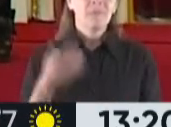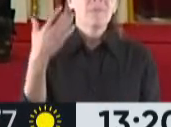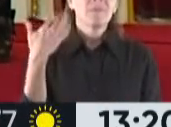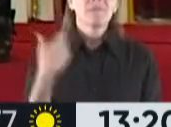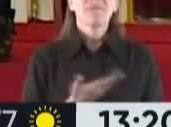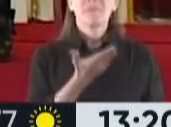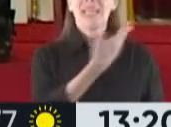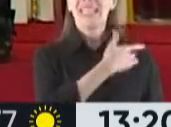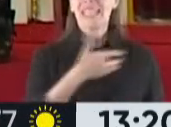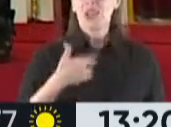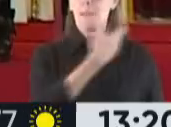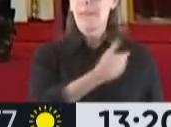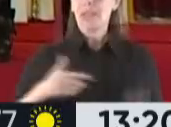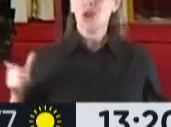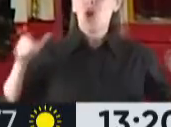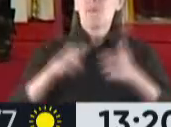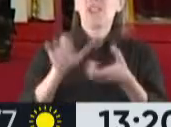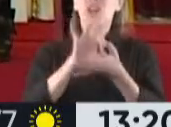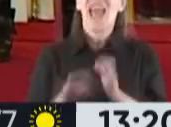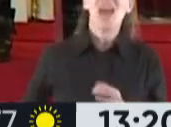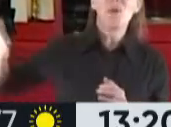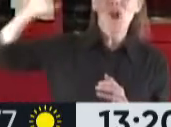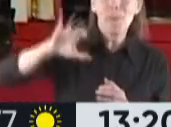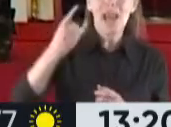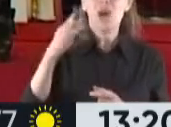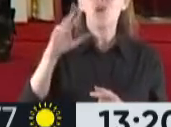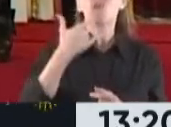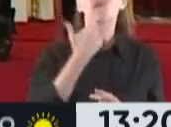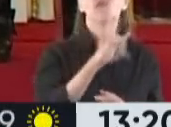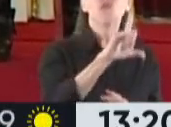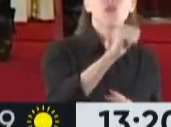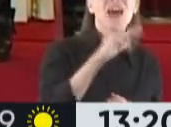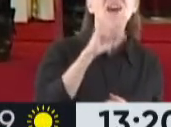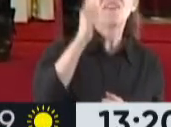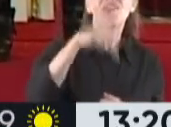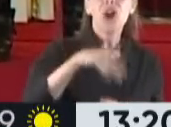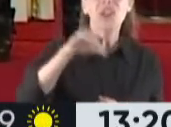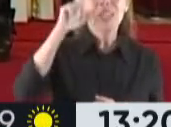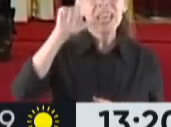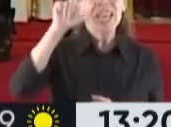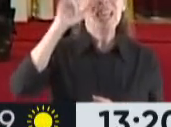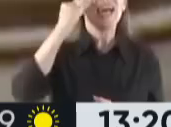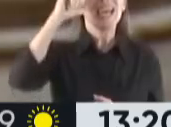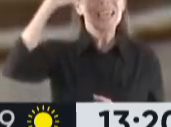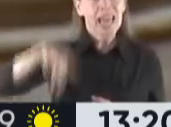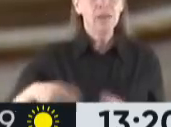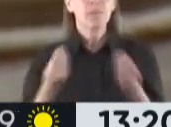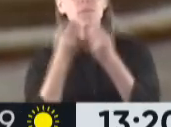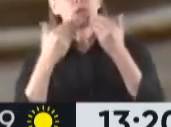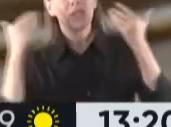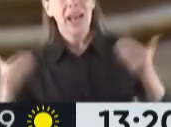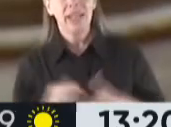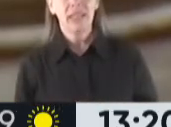palabras de la señora Presidenta de la Comisión Europea, Ursula von der Leyen. Thank you very much,